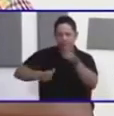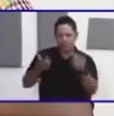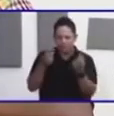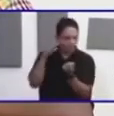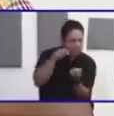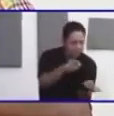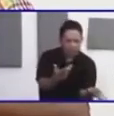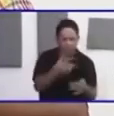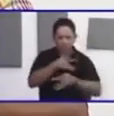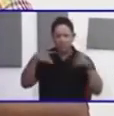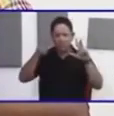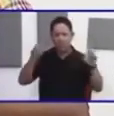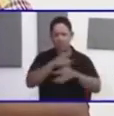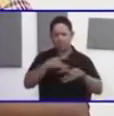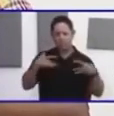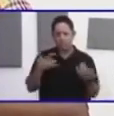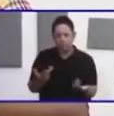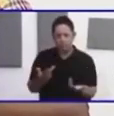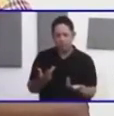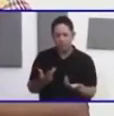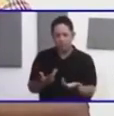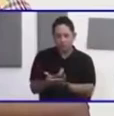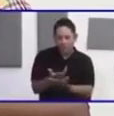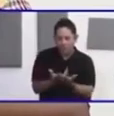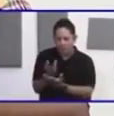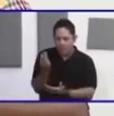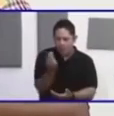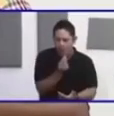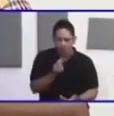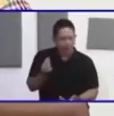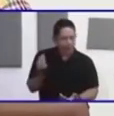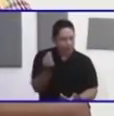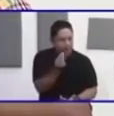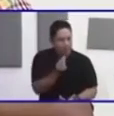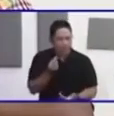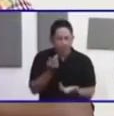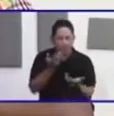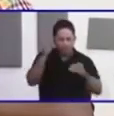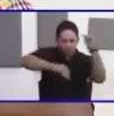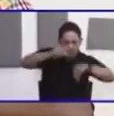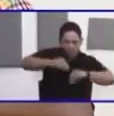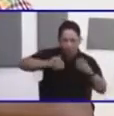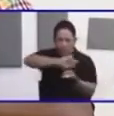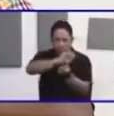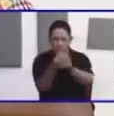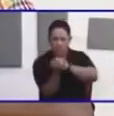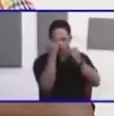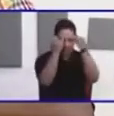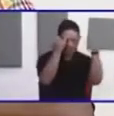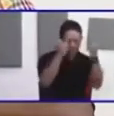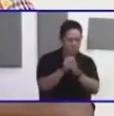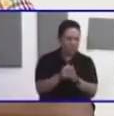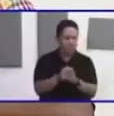en salud, y ese consejo puede proponer o puede modificar esas iniciativas. Entonces esas iniciativas tienen que subir